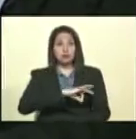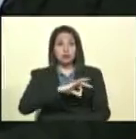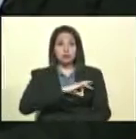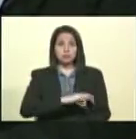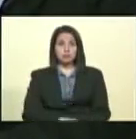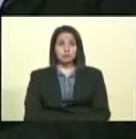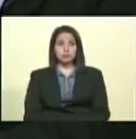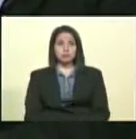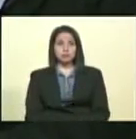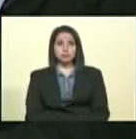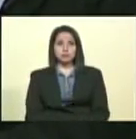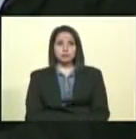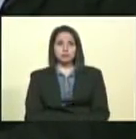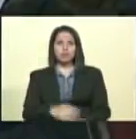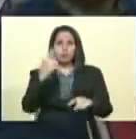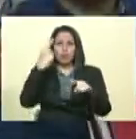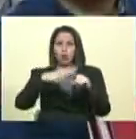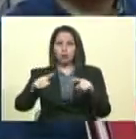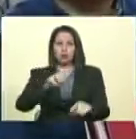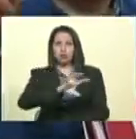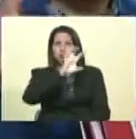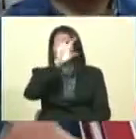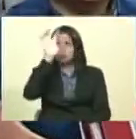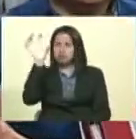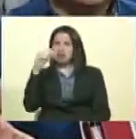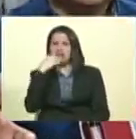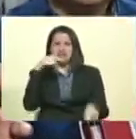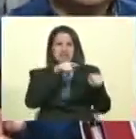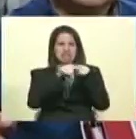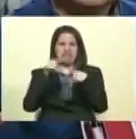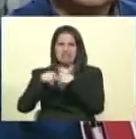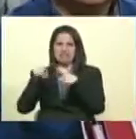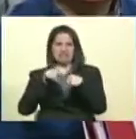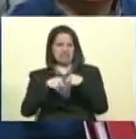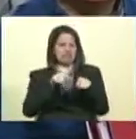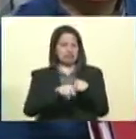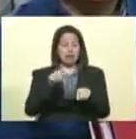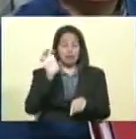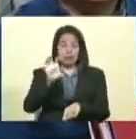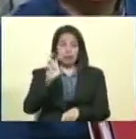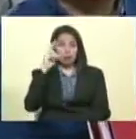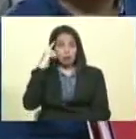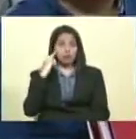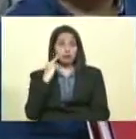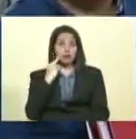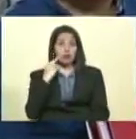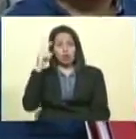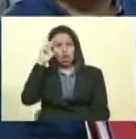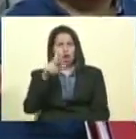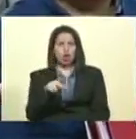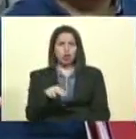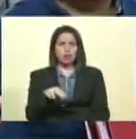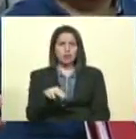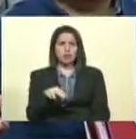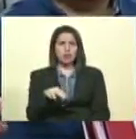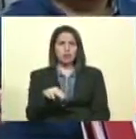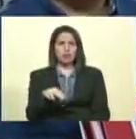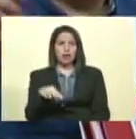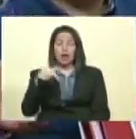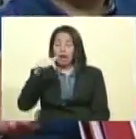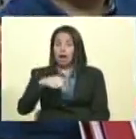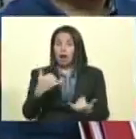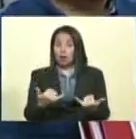Porque en otros países que se encargan de criticar a la patria de Bolívar, todos los días, en estos